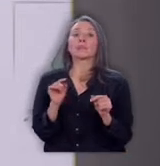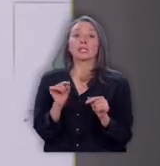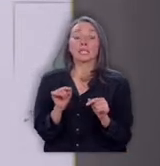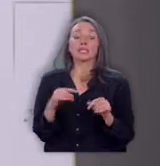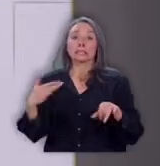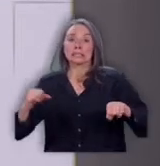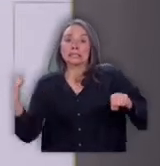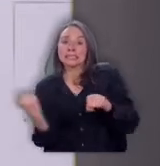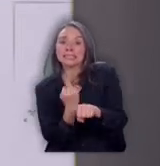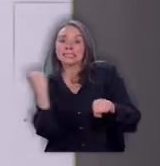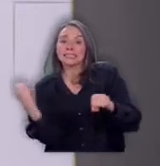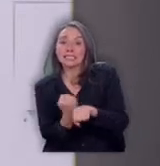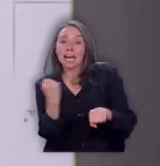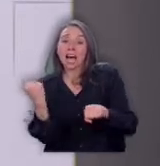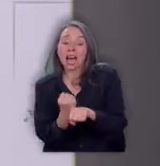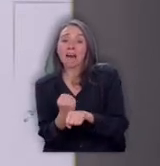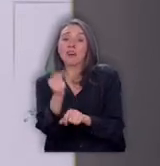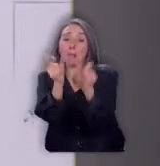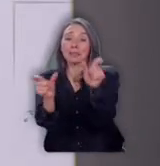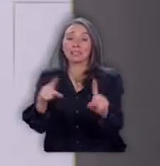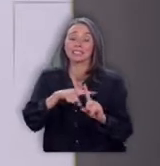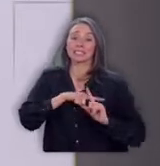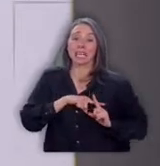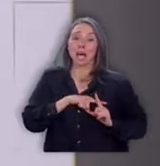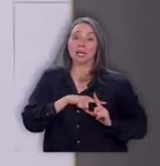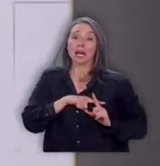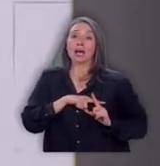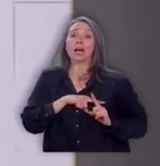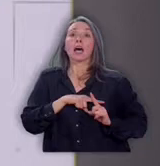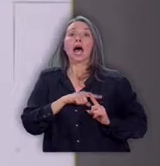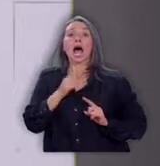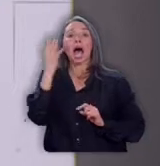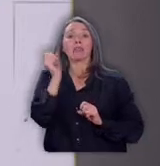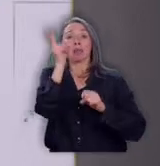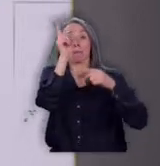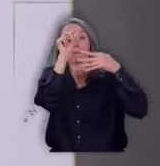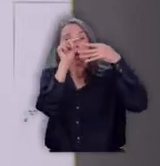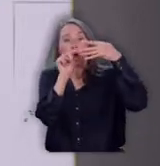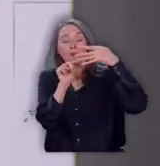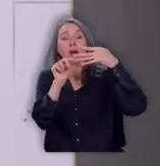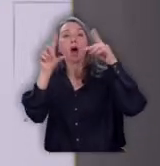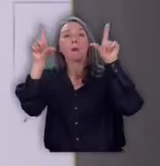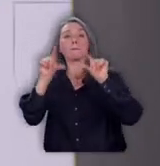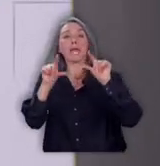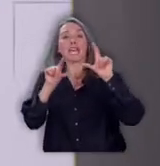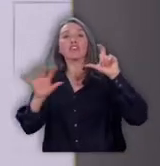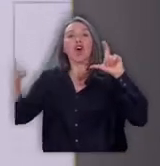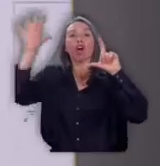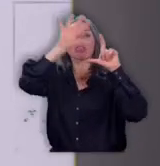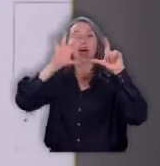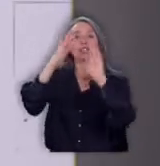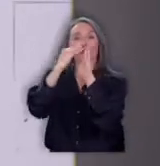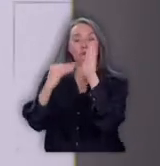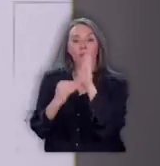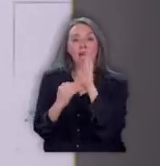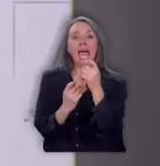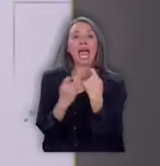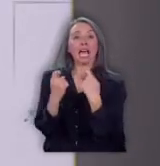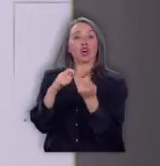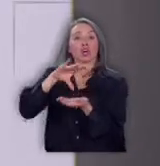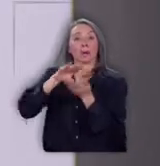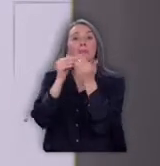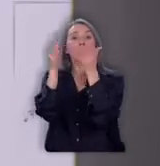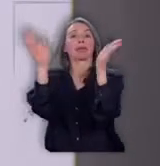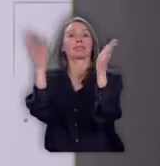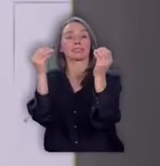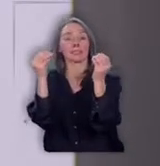a este arduo trabajo y a esos sacrificios hemos podido alivianar nuestras restricciones a nivel nacional y abrir nuestra economía Si queremos permanecer en